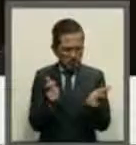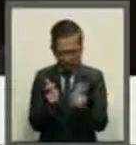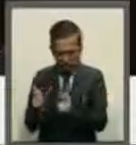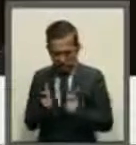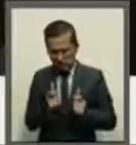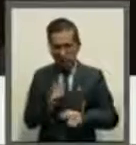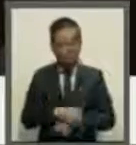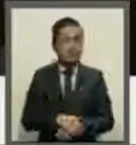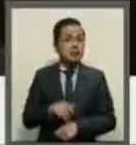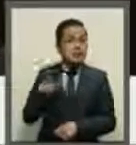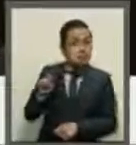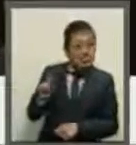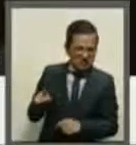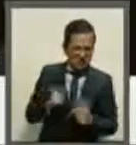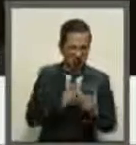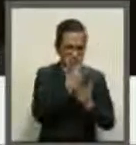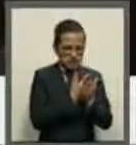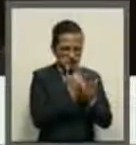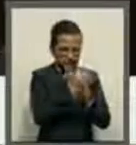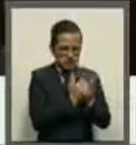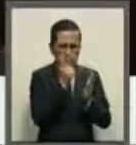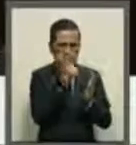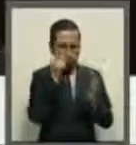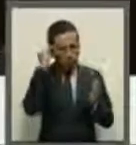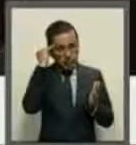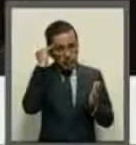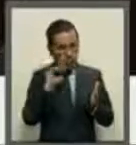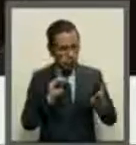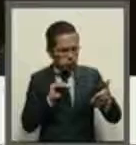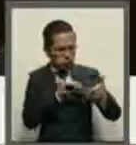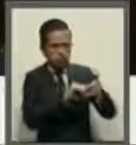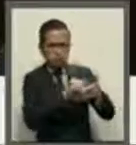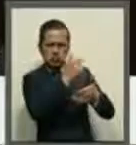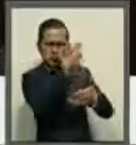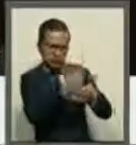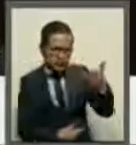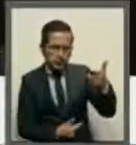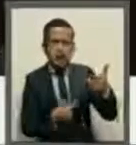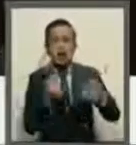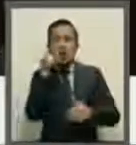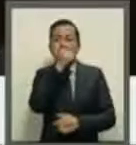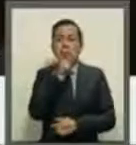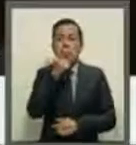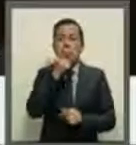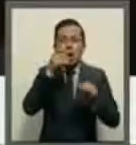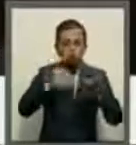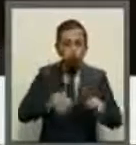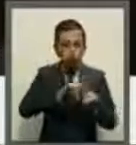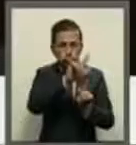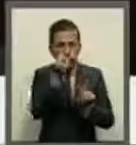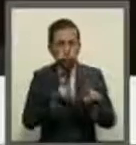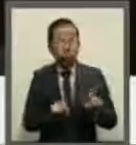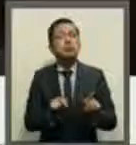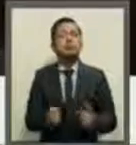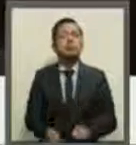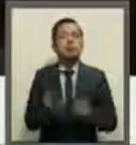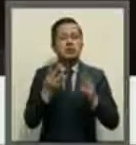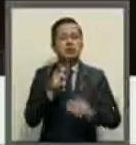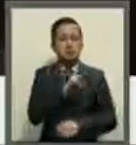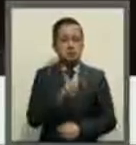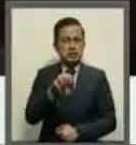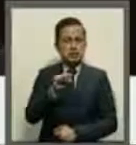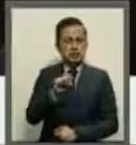el mismo catálogo, las lenguas indígenas nacionales se señala que existen 364